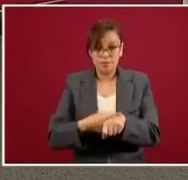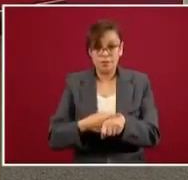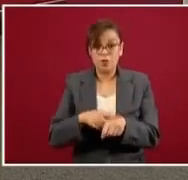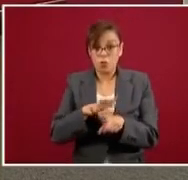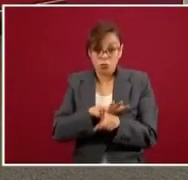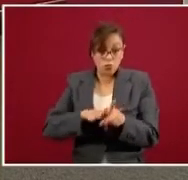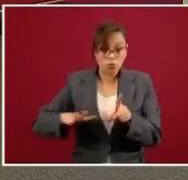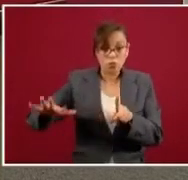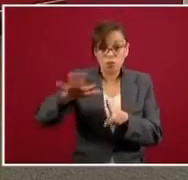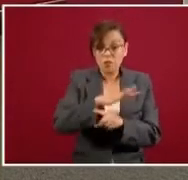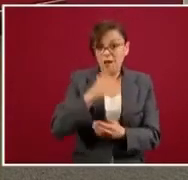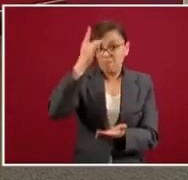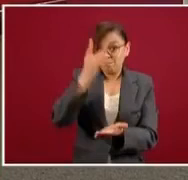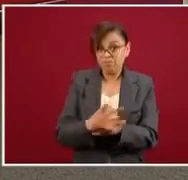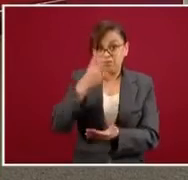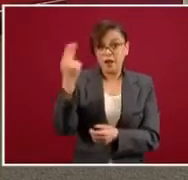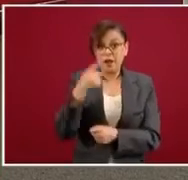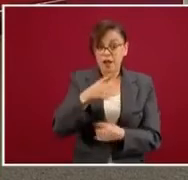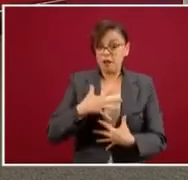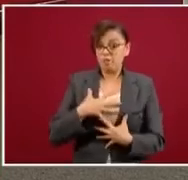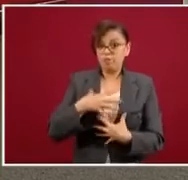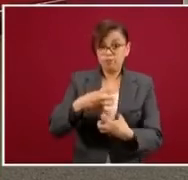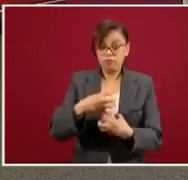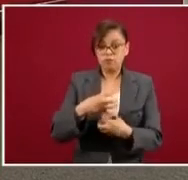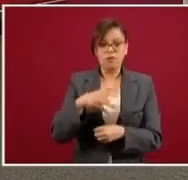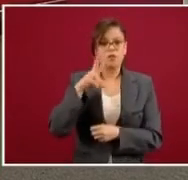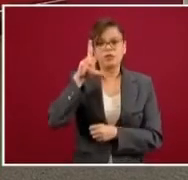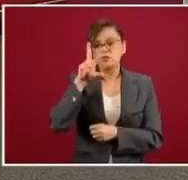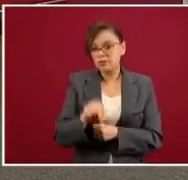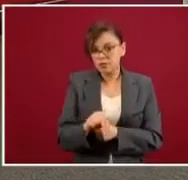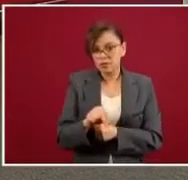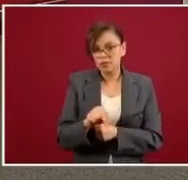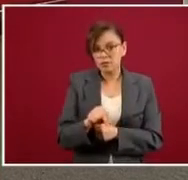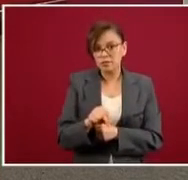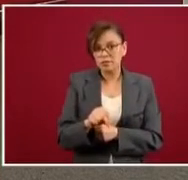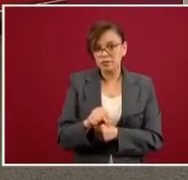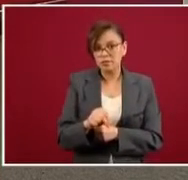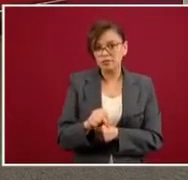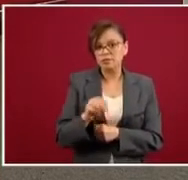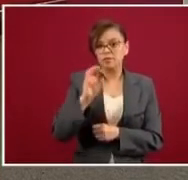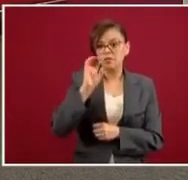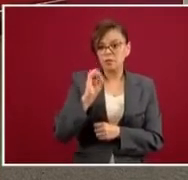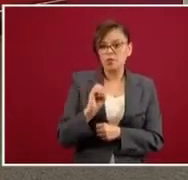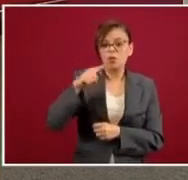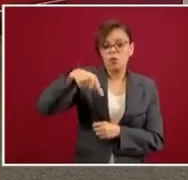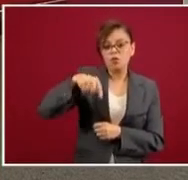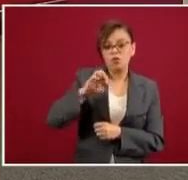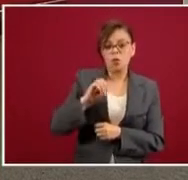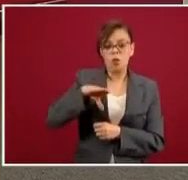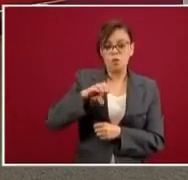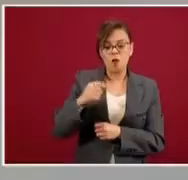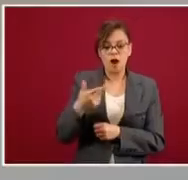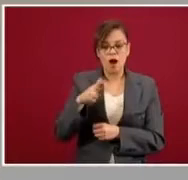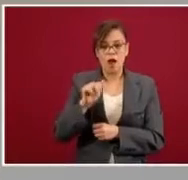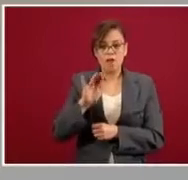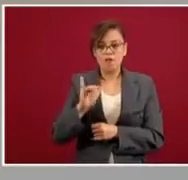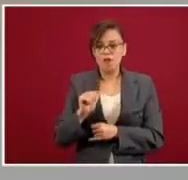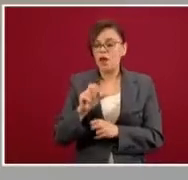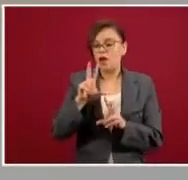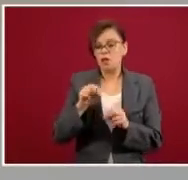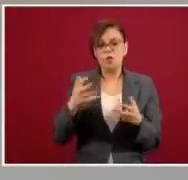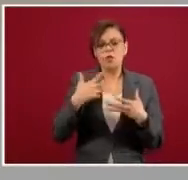necesitan una placa de tórax, no todos los pacientes necesitan una tomografía y desde luego hay muchísimos otros